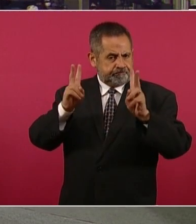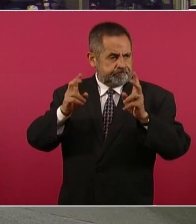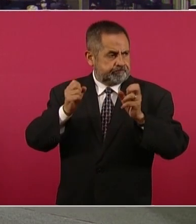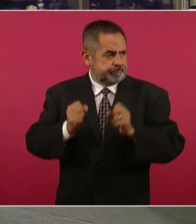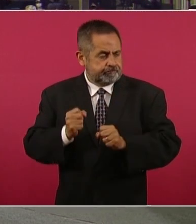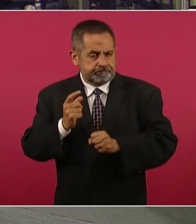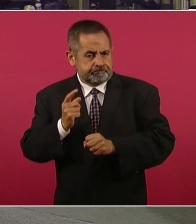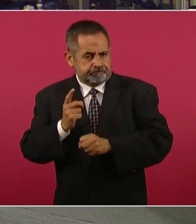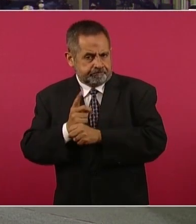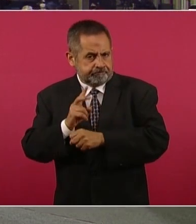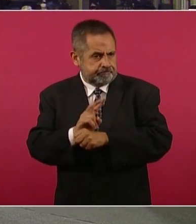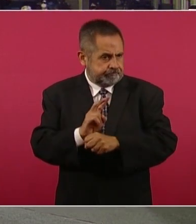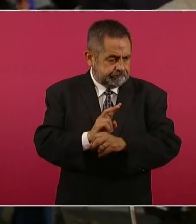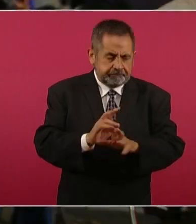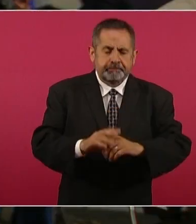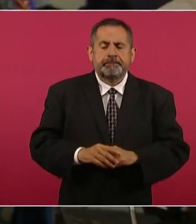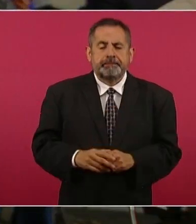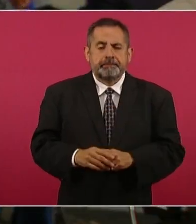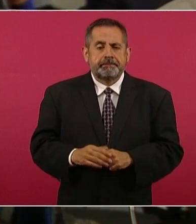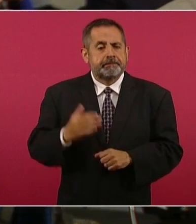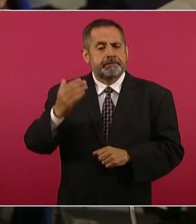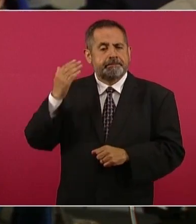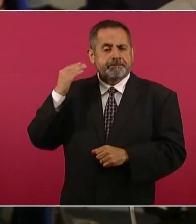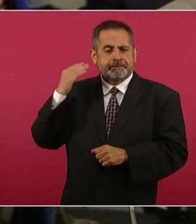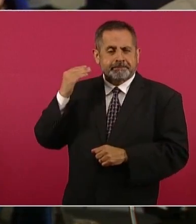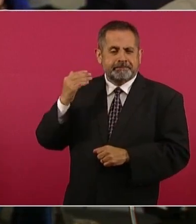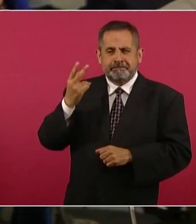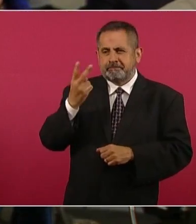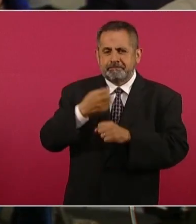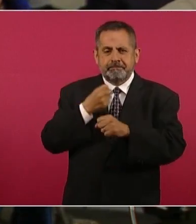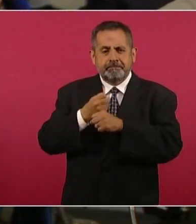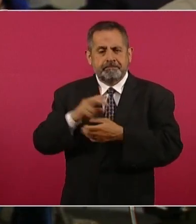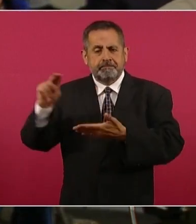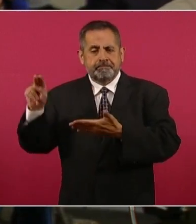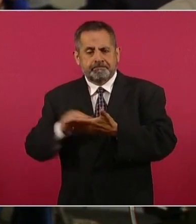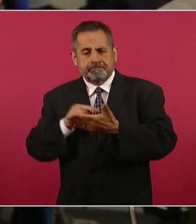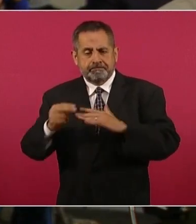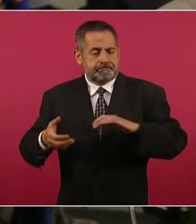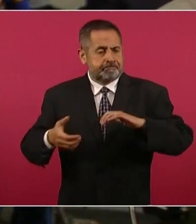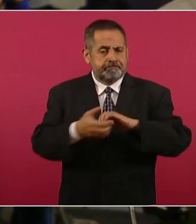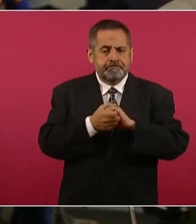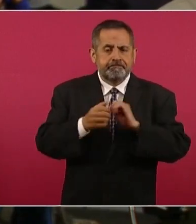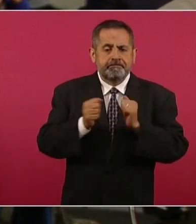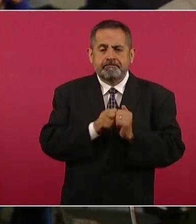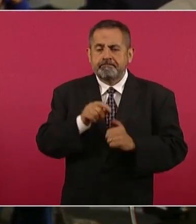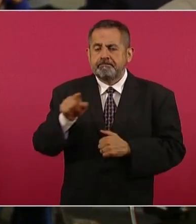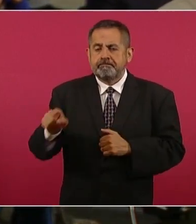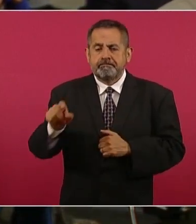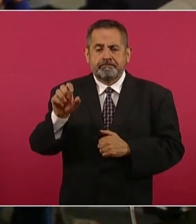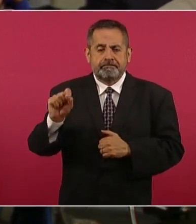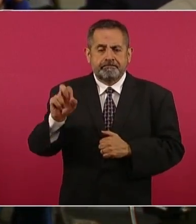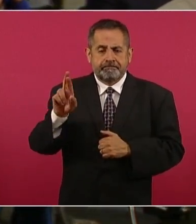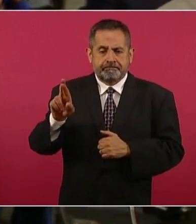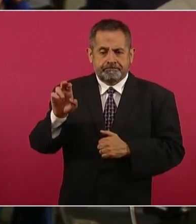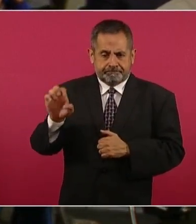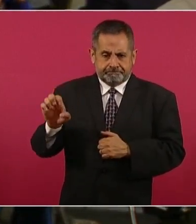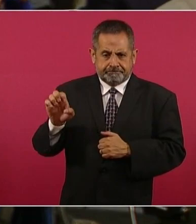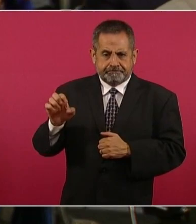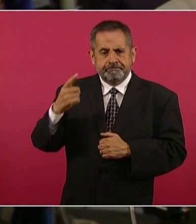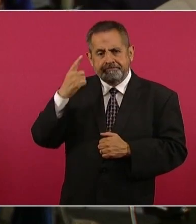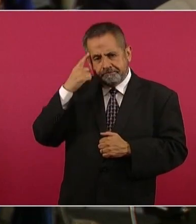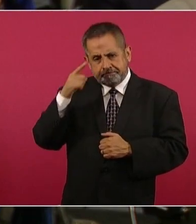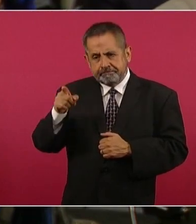par de años se firmó un convenio, por ejemplo, con Relaciones Exteriores para la seguridad social